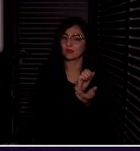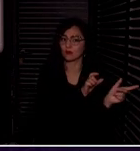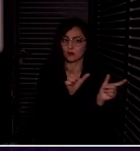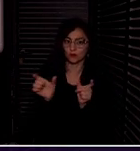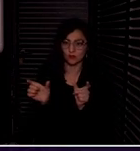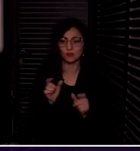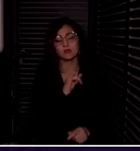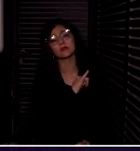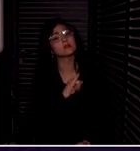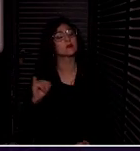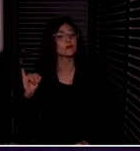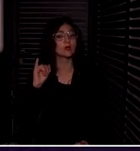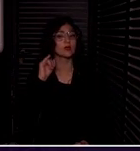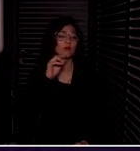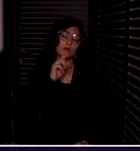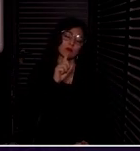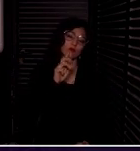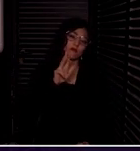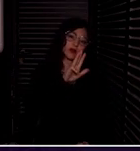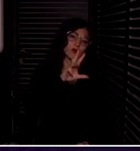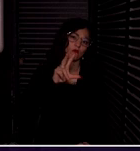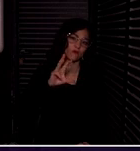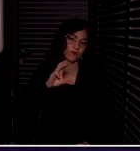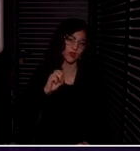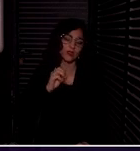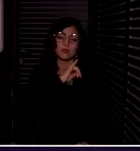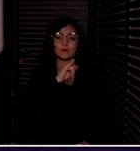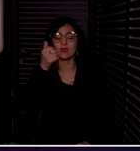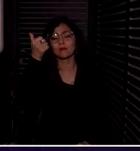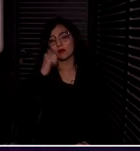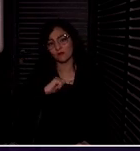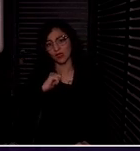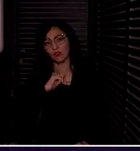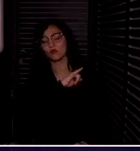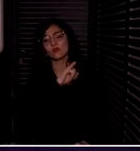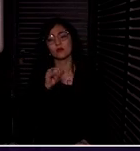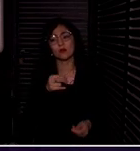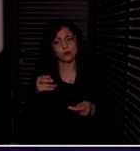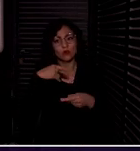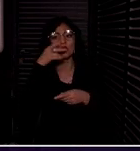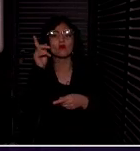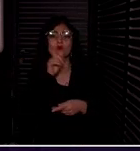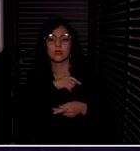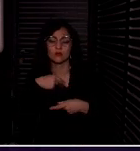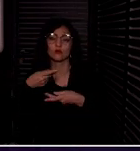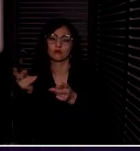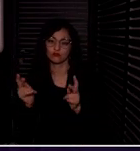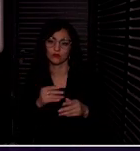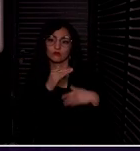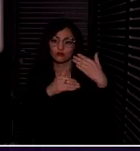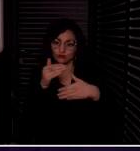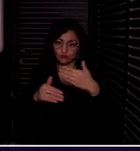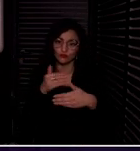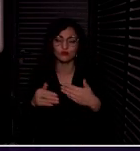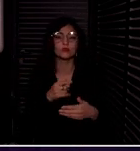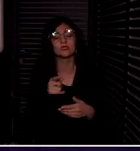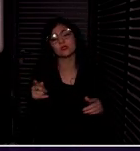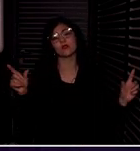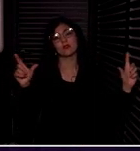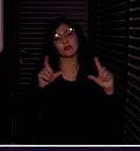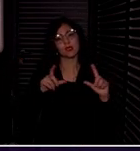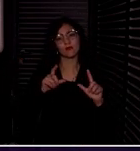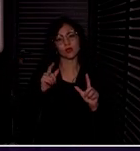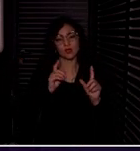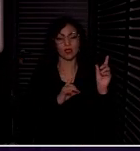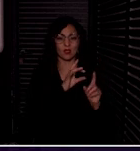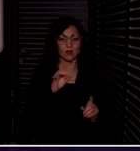90, privatización, y después, posteriormente, a la fase liberalizadora. Ahora estamos en esa fase financiera en la que prácticamente los operadores televisivos están